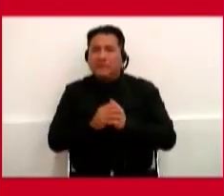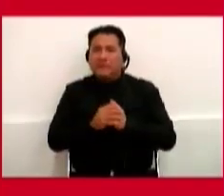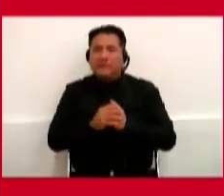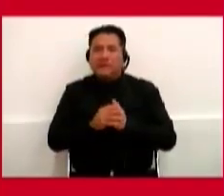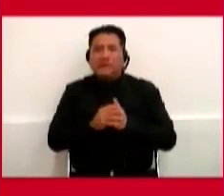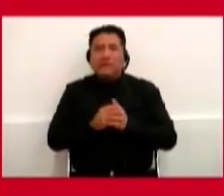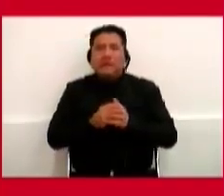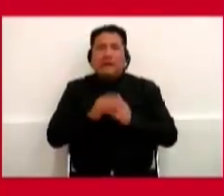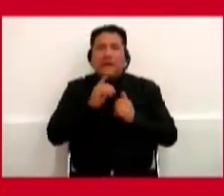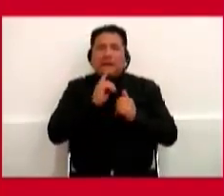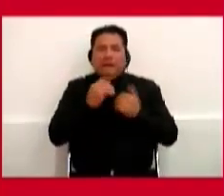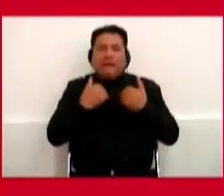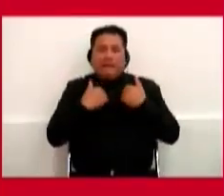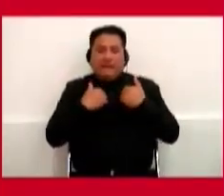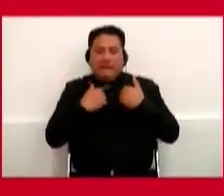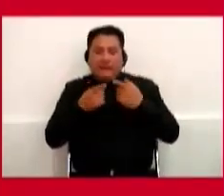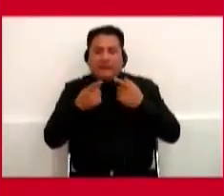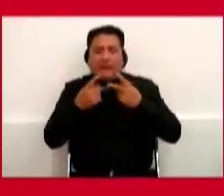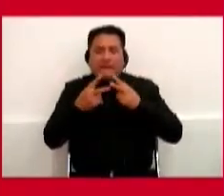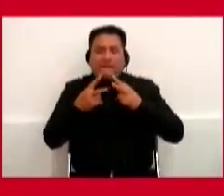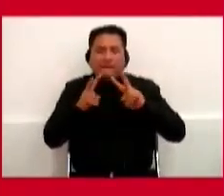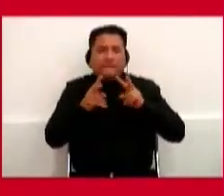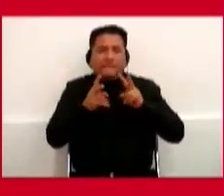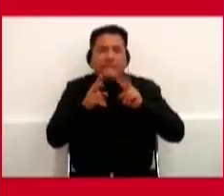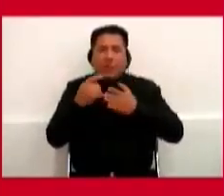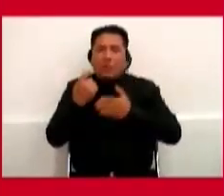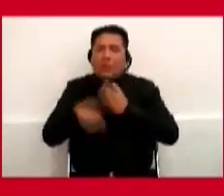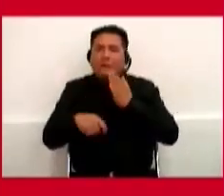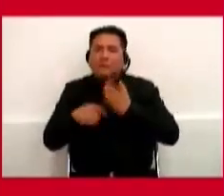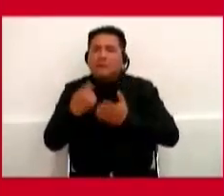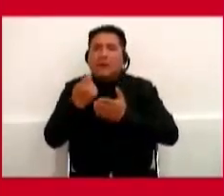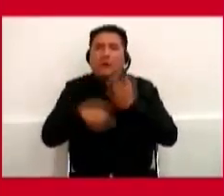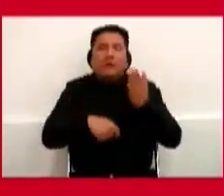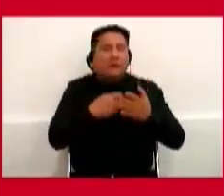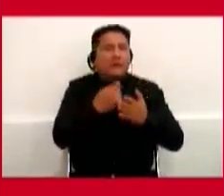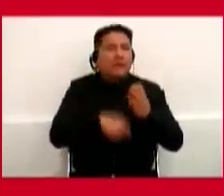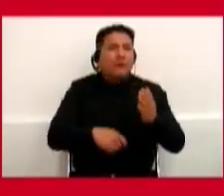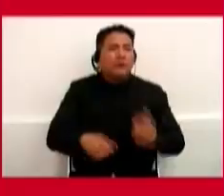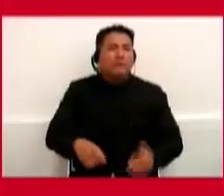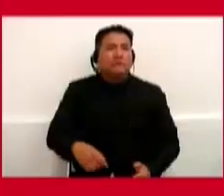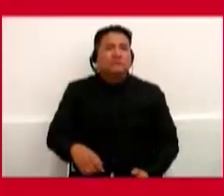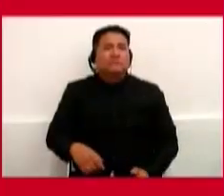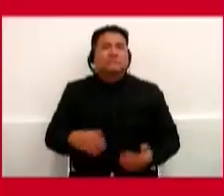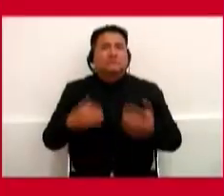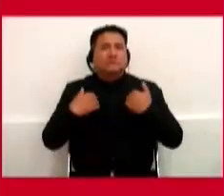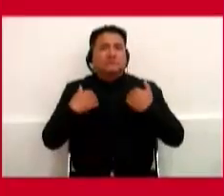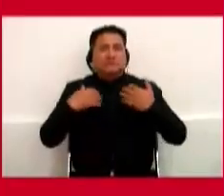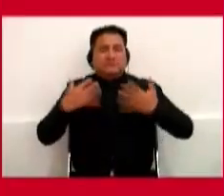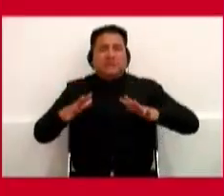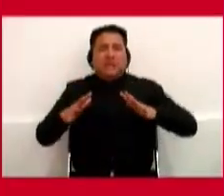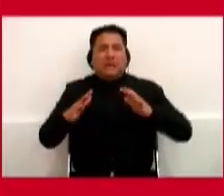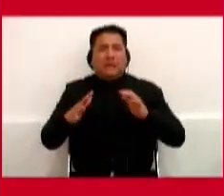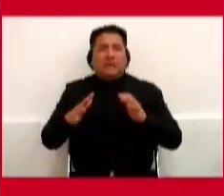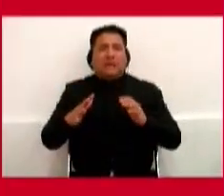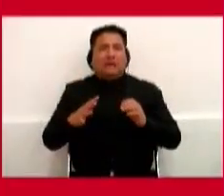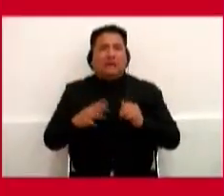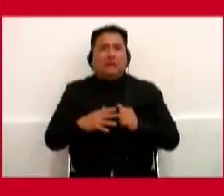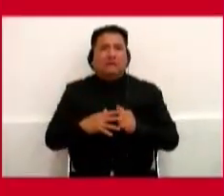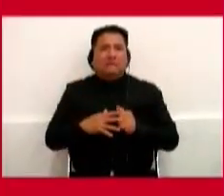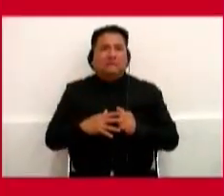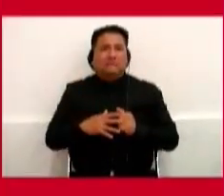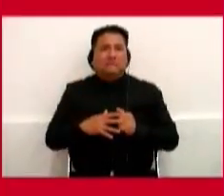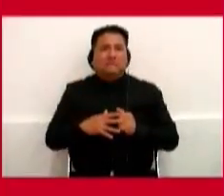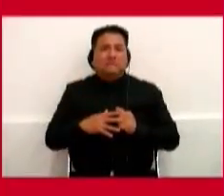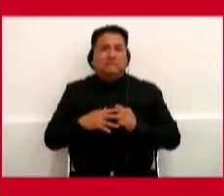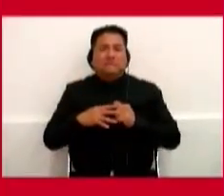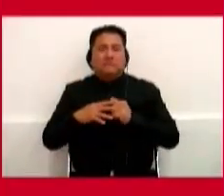valor. Y una de las cosas que buscamos establecer acá es en base a las envolventes ya generadas y estableciendo si la porción mineral que yo